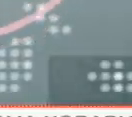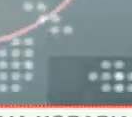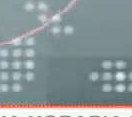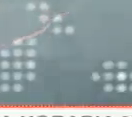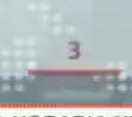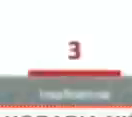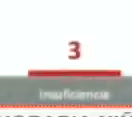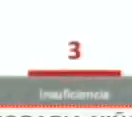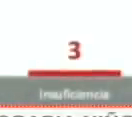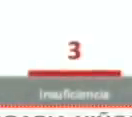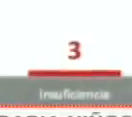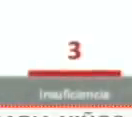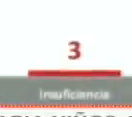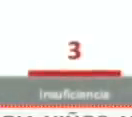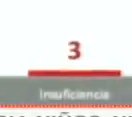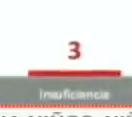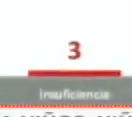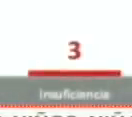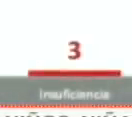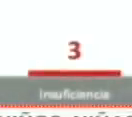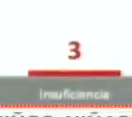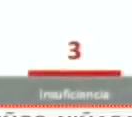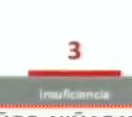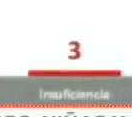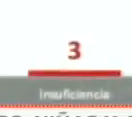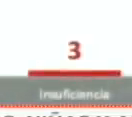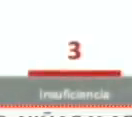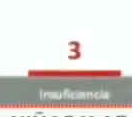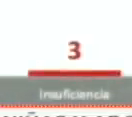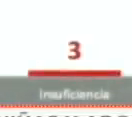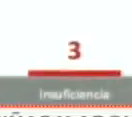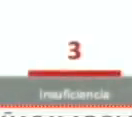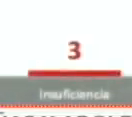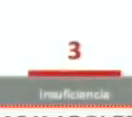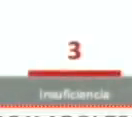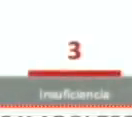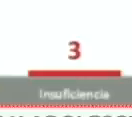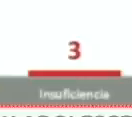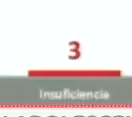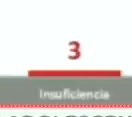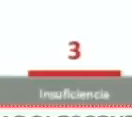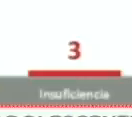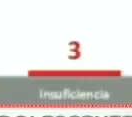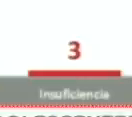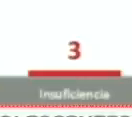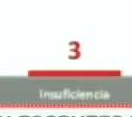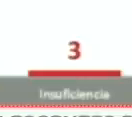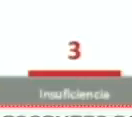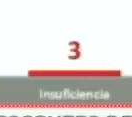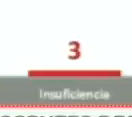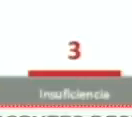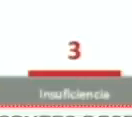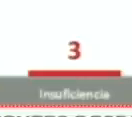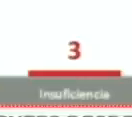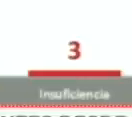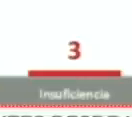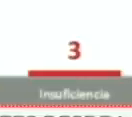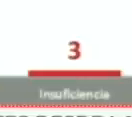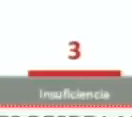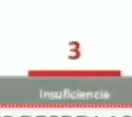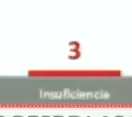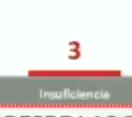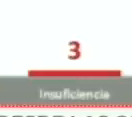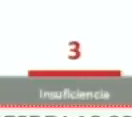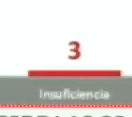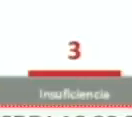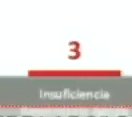casos, con insuficiencia respiratoria moderada, un caso, y con insuficiencia respiratoria grave